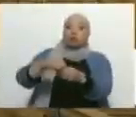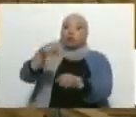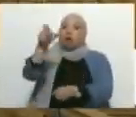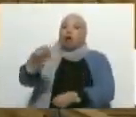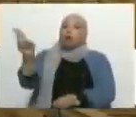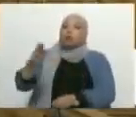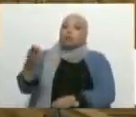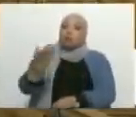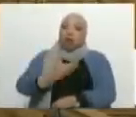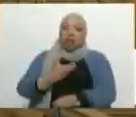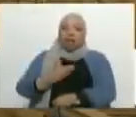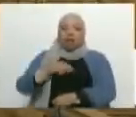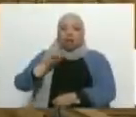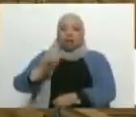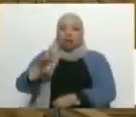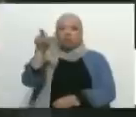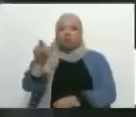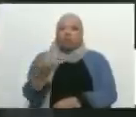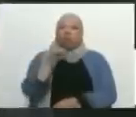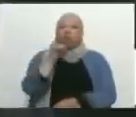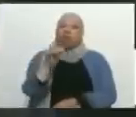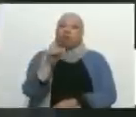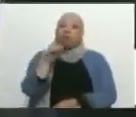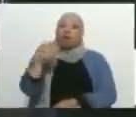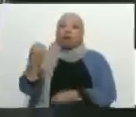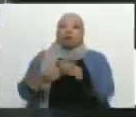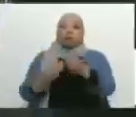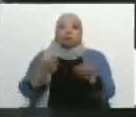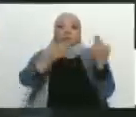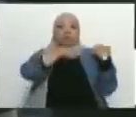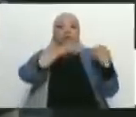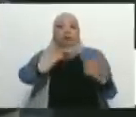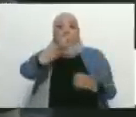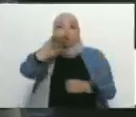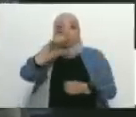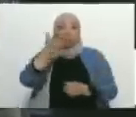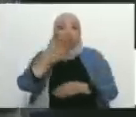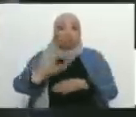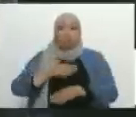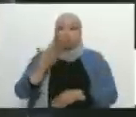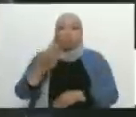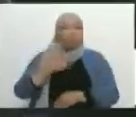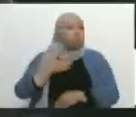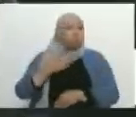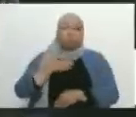señor alcalde, que le quedó grande el cargo.